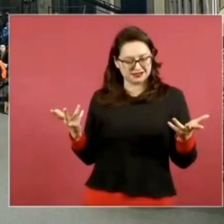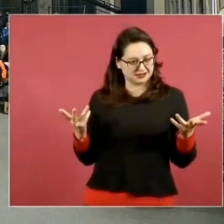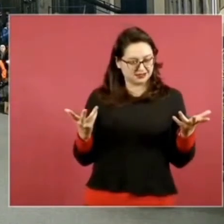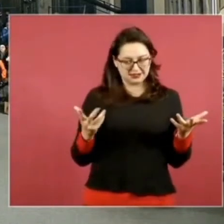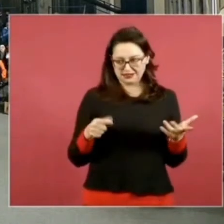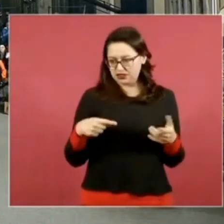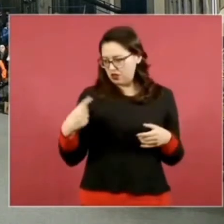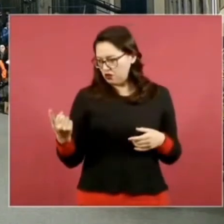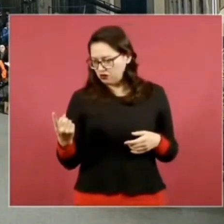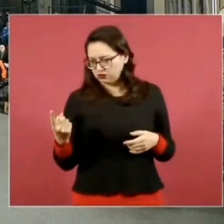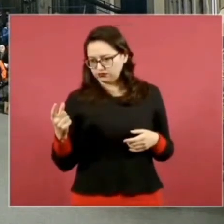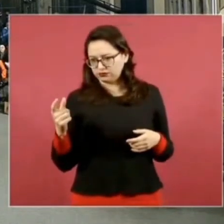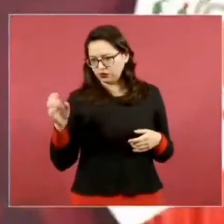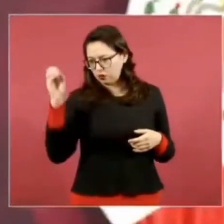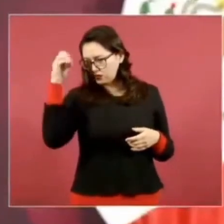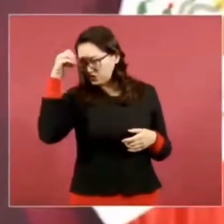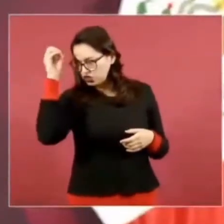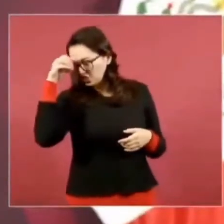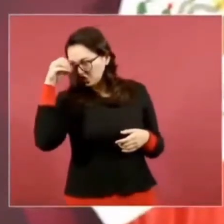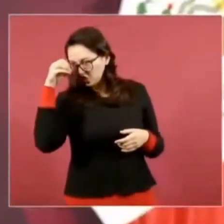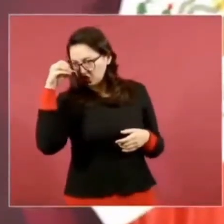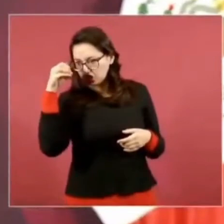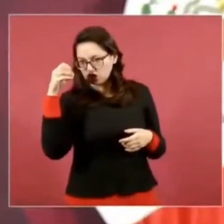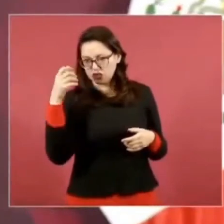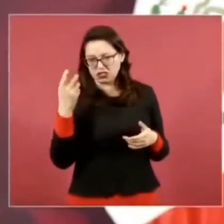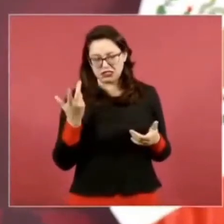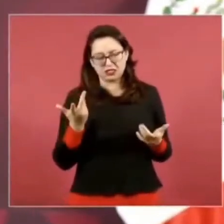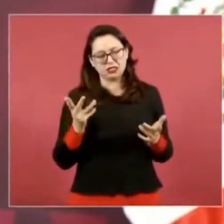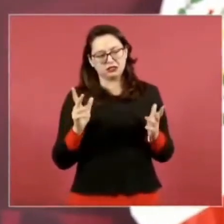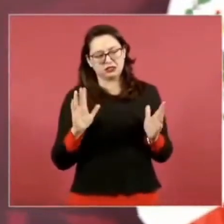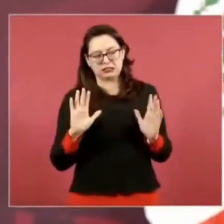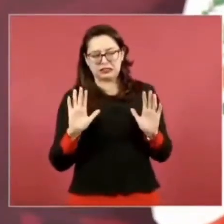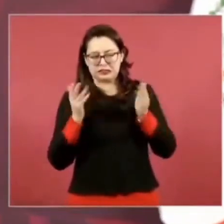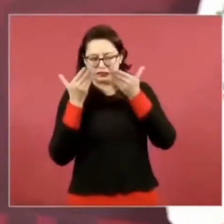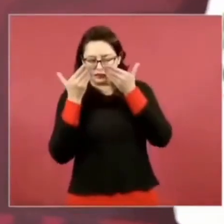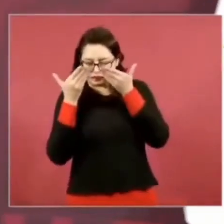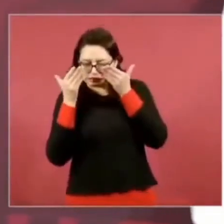postura más a la derecha, más conservadora,